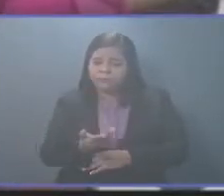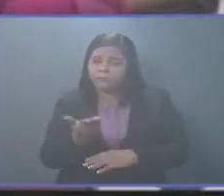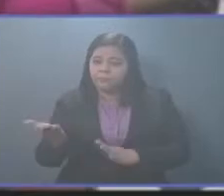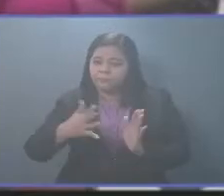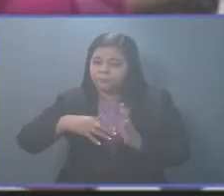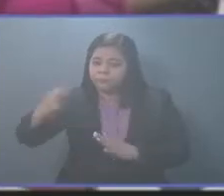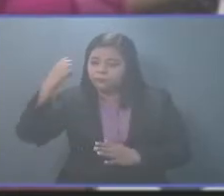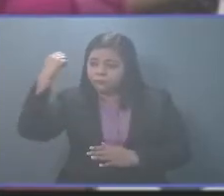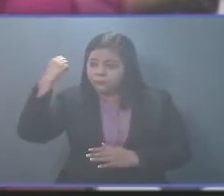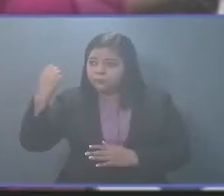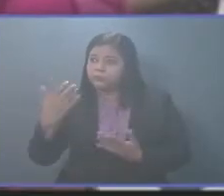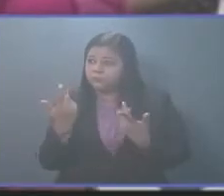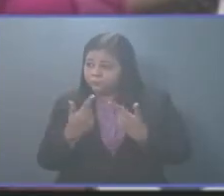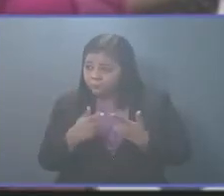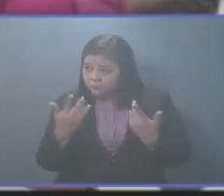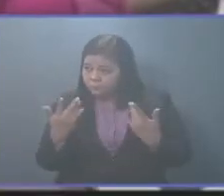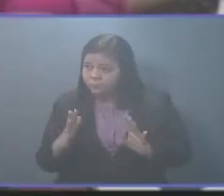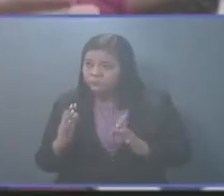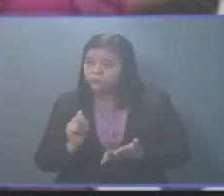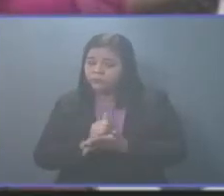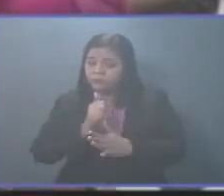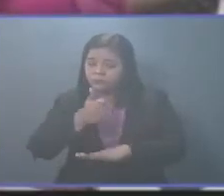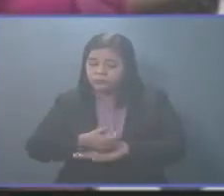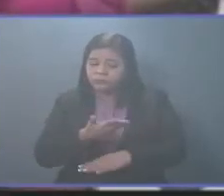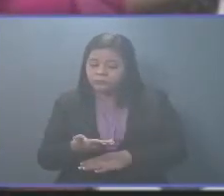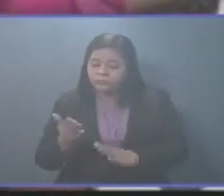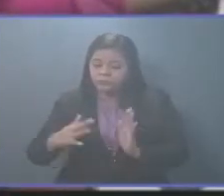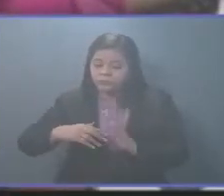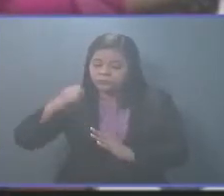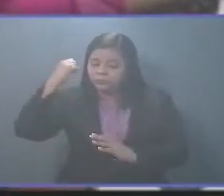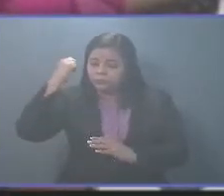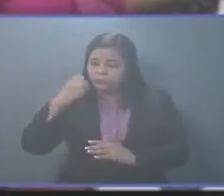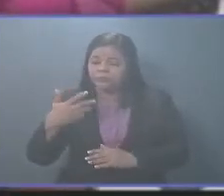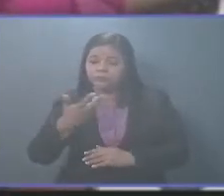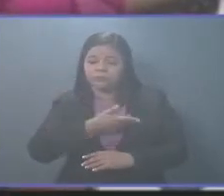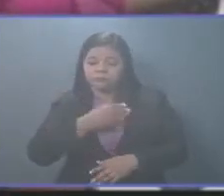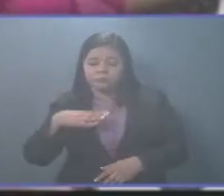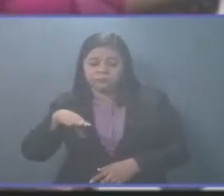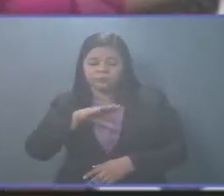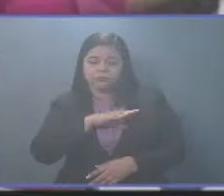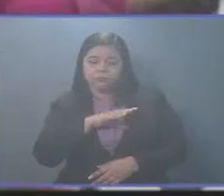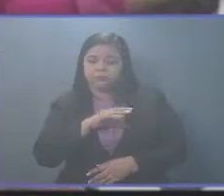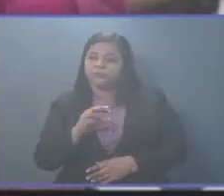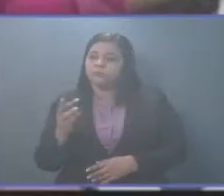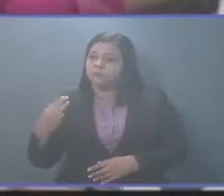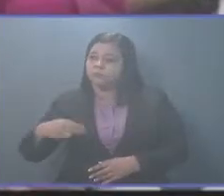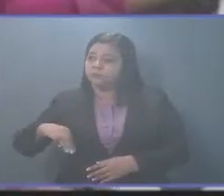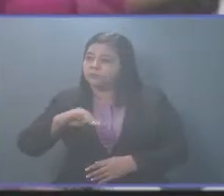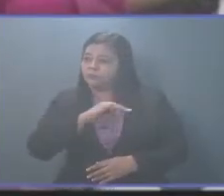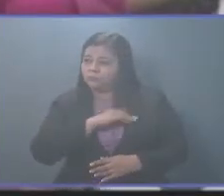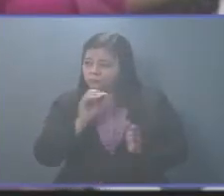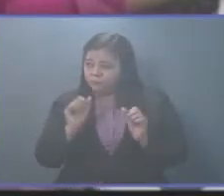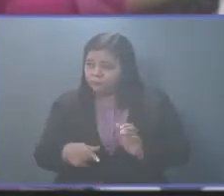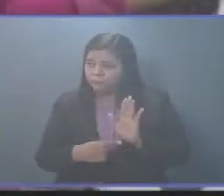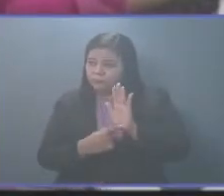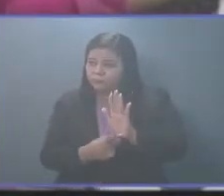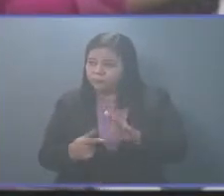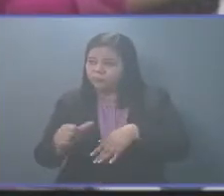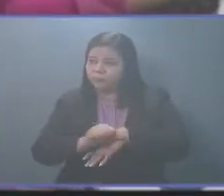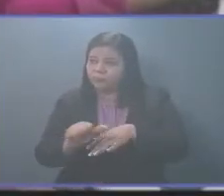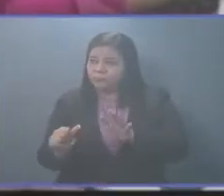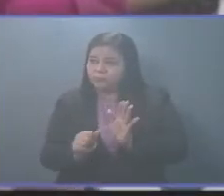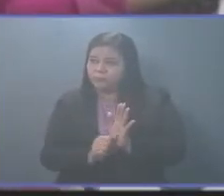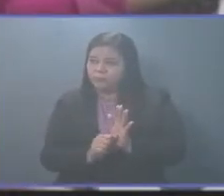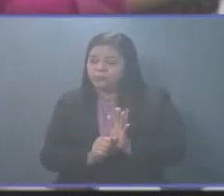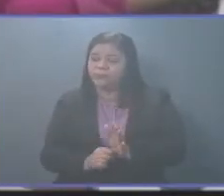prioridades, ¿no? Y una vez establecidas esas prioridades, el Consejo de Ministros tenía que presentar a la Asamblea